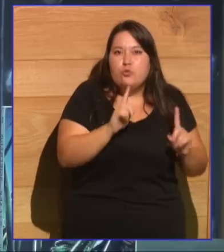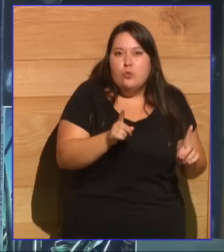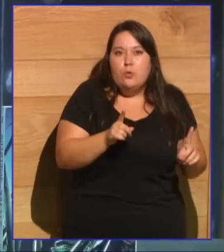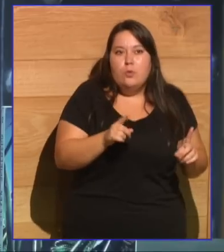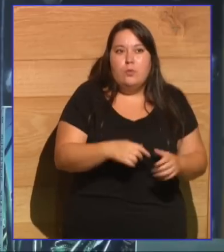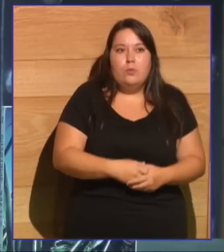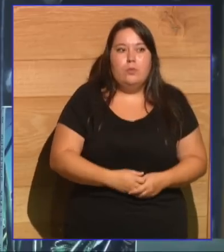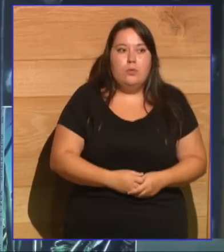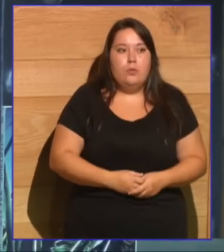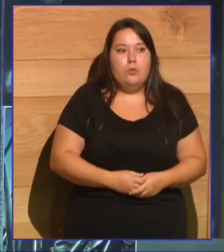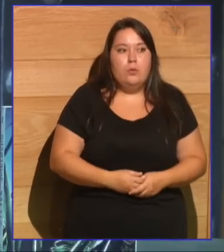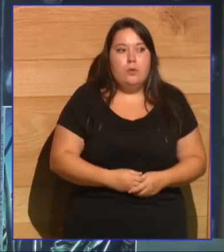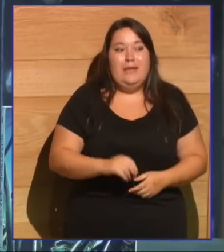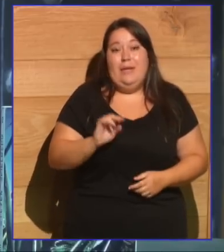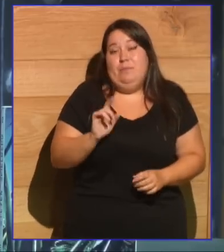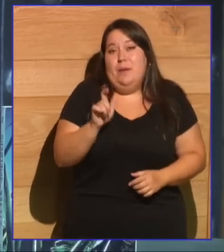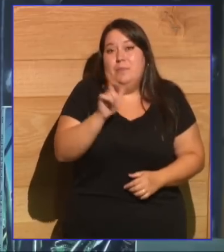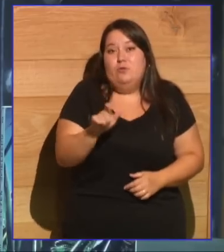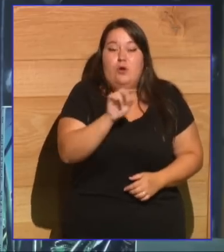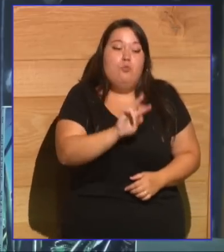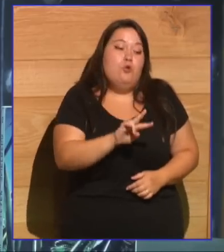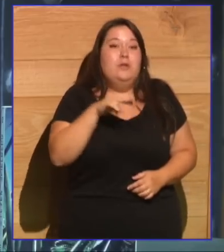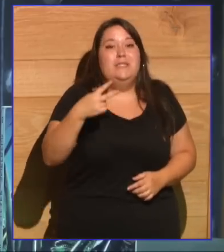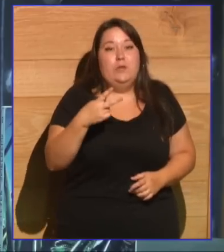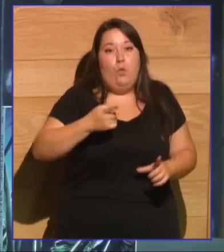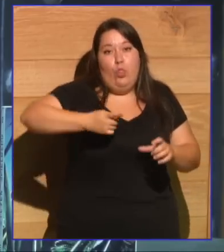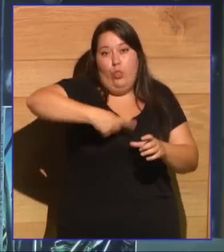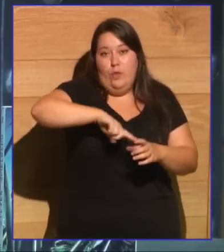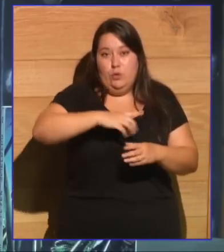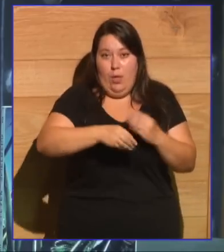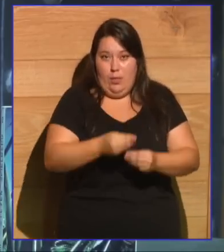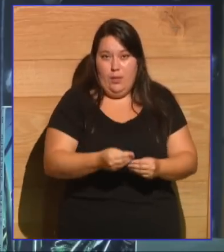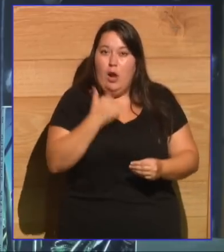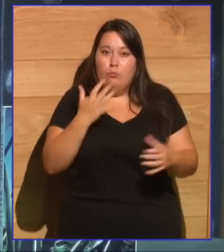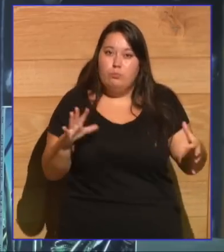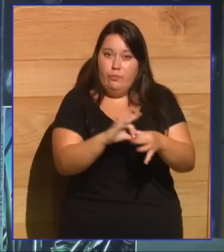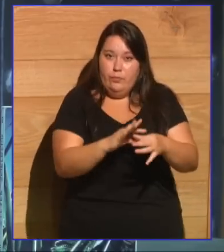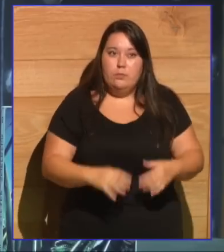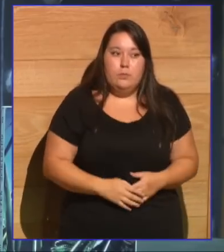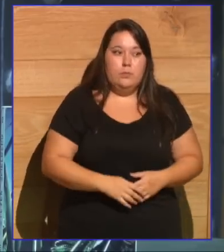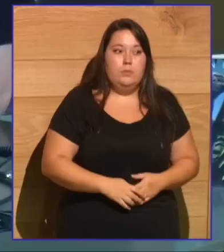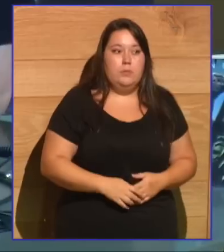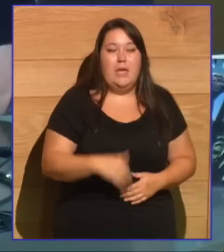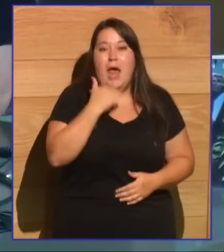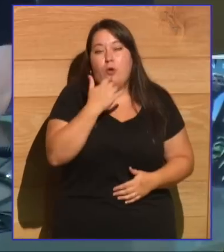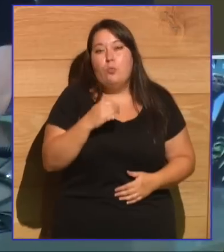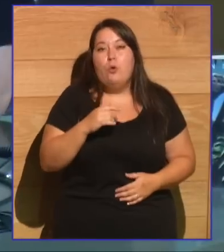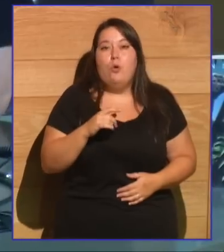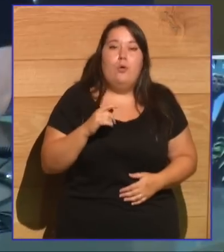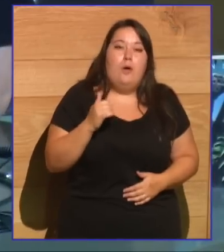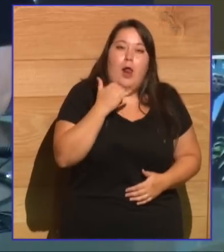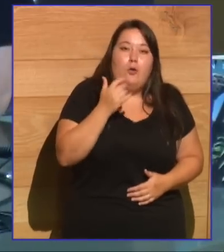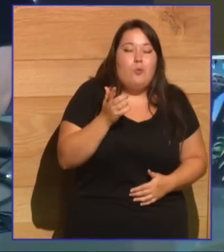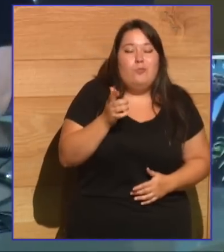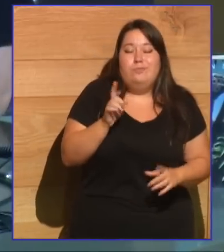aplicada siempre a su segundo disco ya las giras aspira la voy a hacer con un pianista porque es una gira muy personal peso es pero lo es en